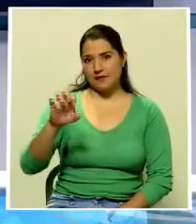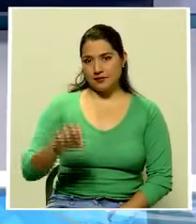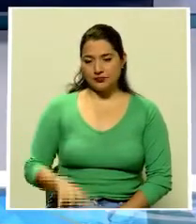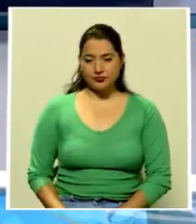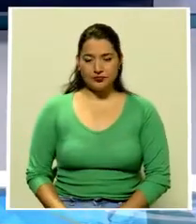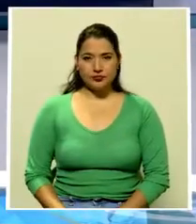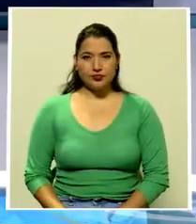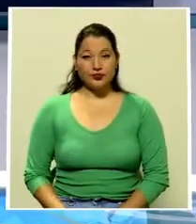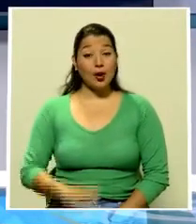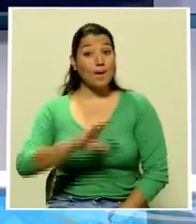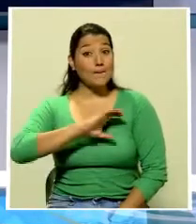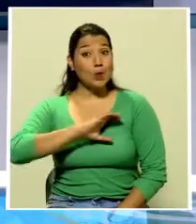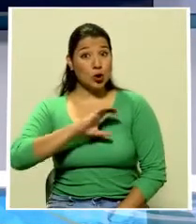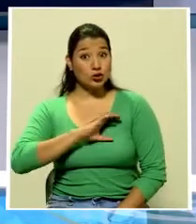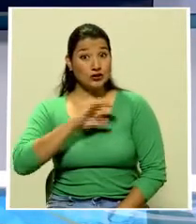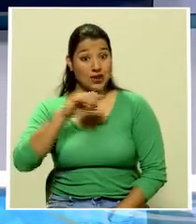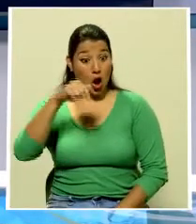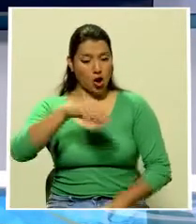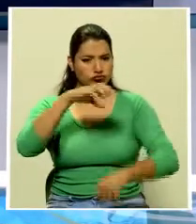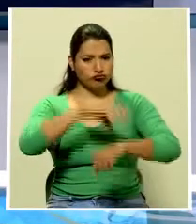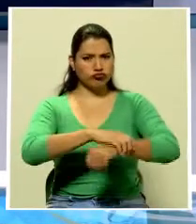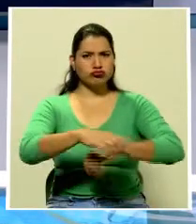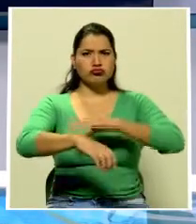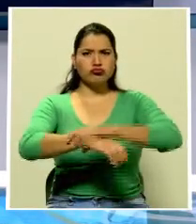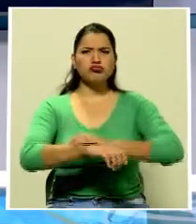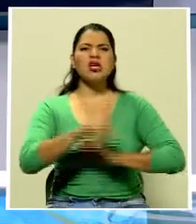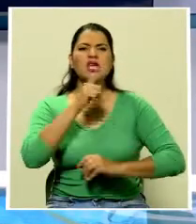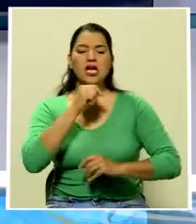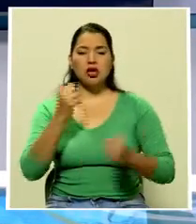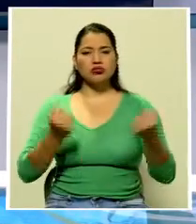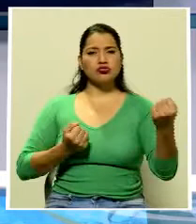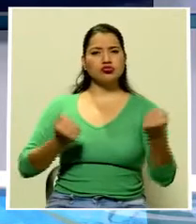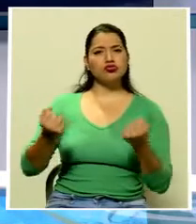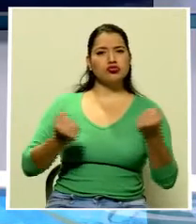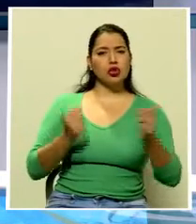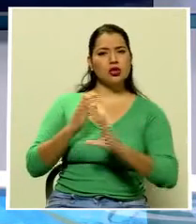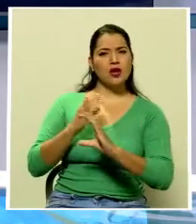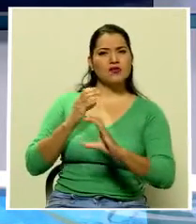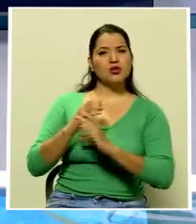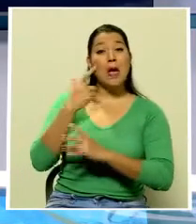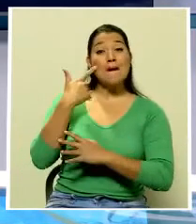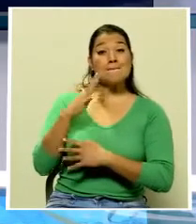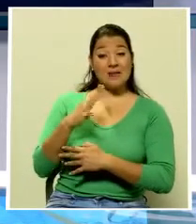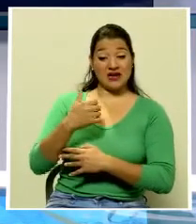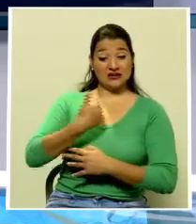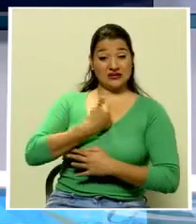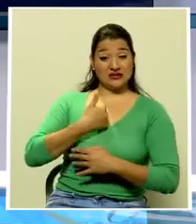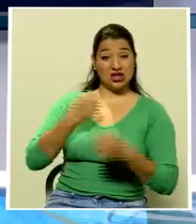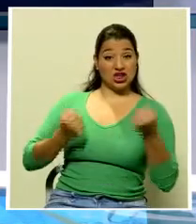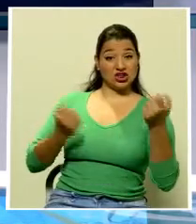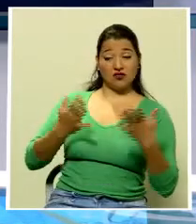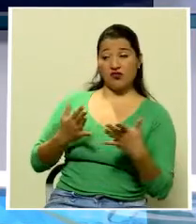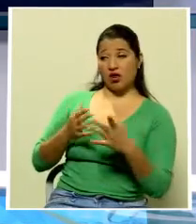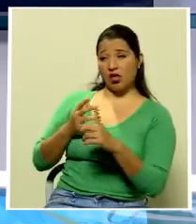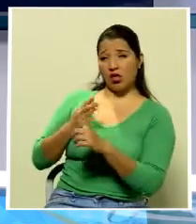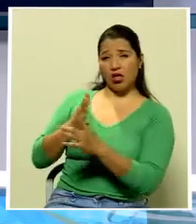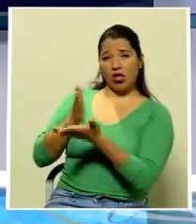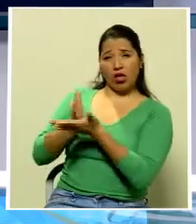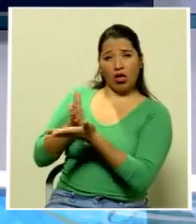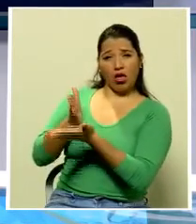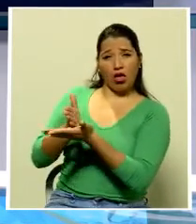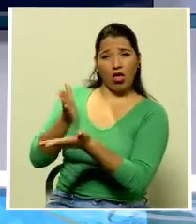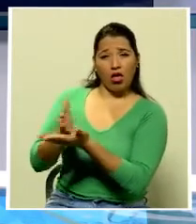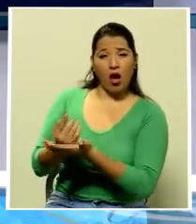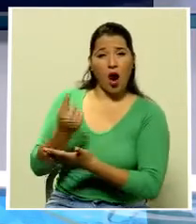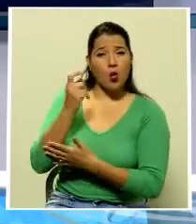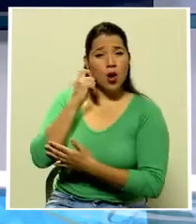La fuerza pública detuvo a un chofer de autobús, quien al parecer acosó sexualmente a una mujer dentro de